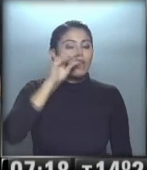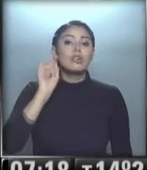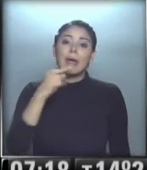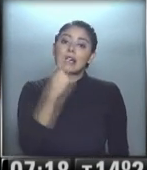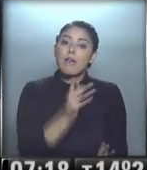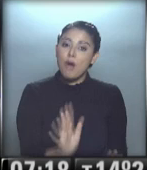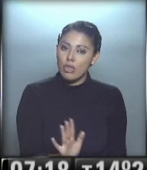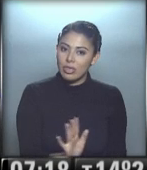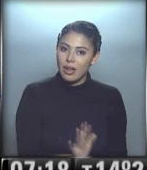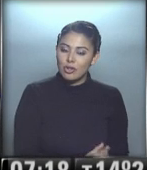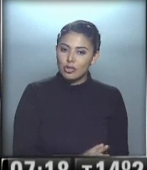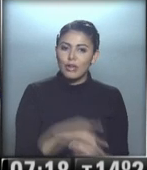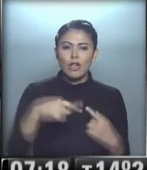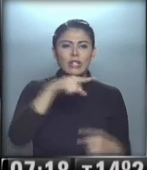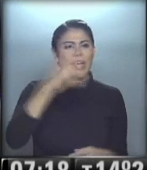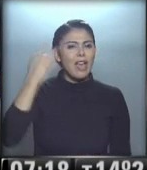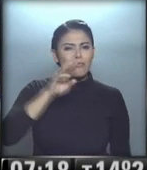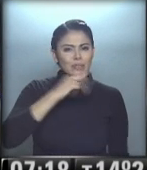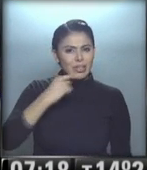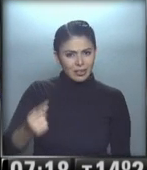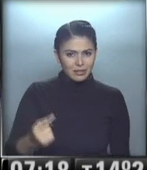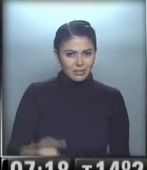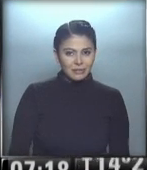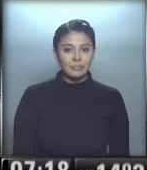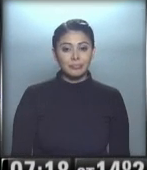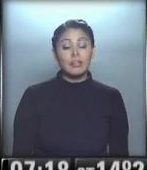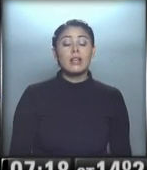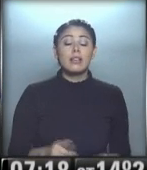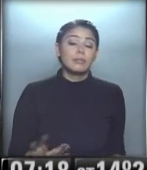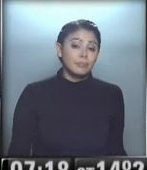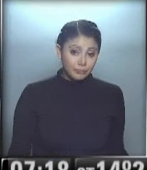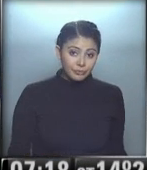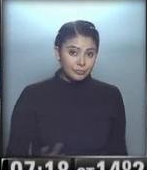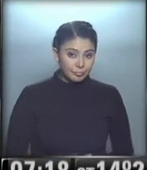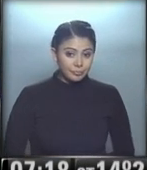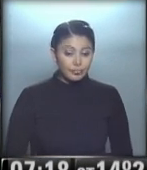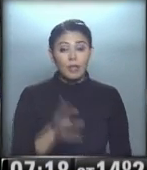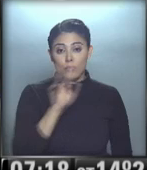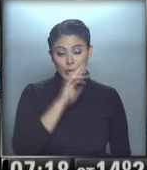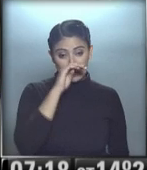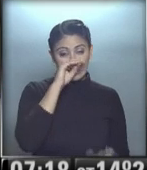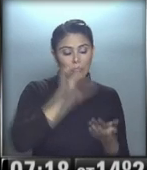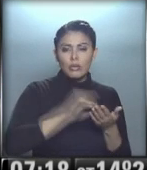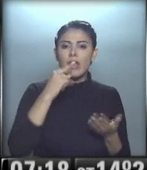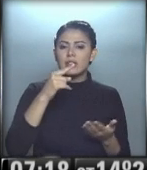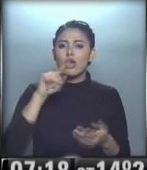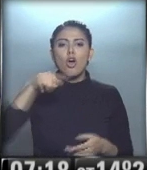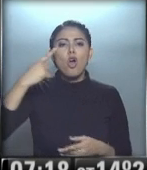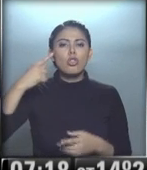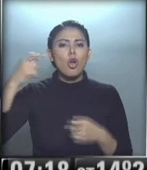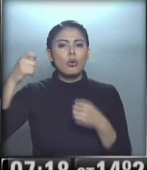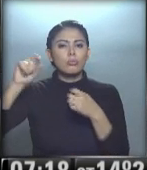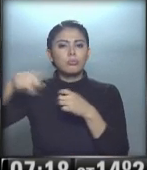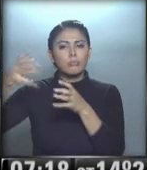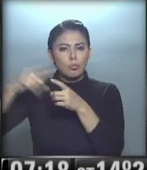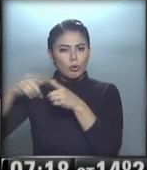respondió acerca de los dichos que dijo Elisa Carrió. Lo cierto es que la diputada calificó de imbéciles a sus pares de la oposición.